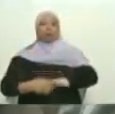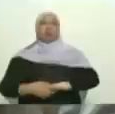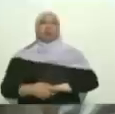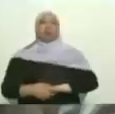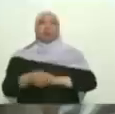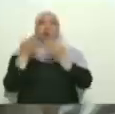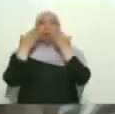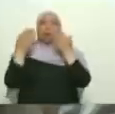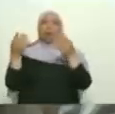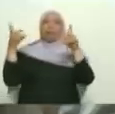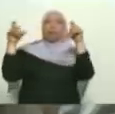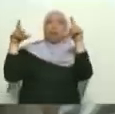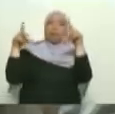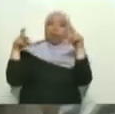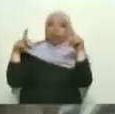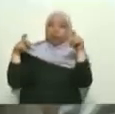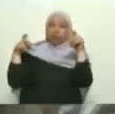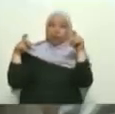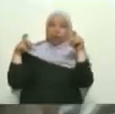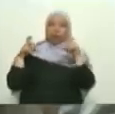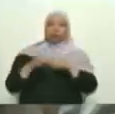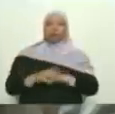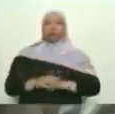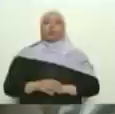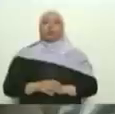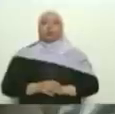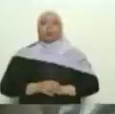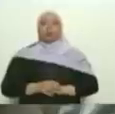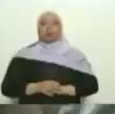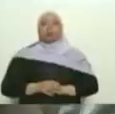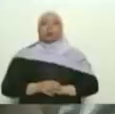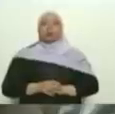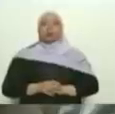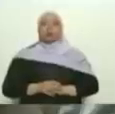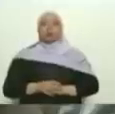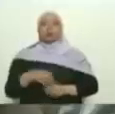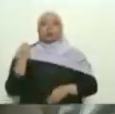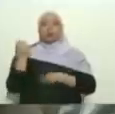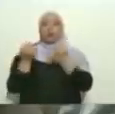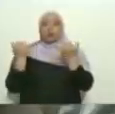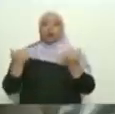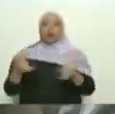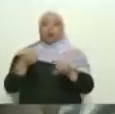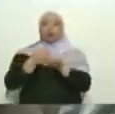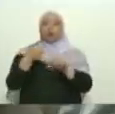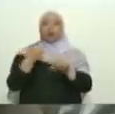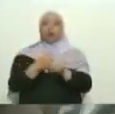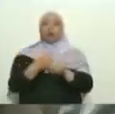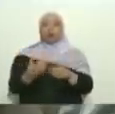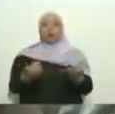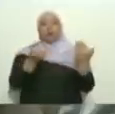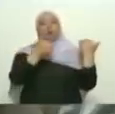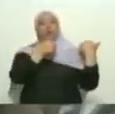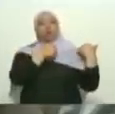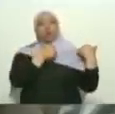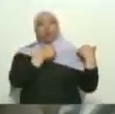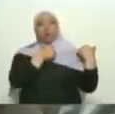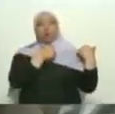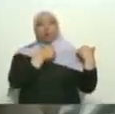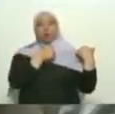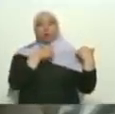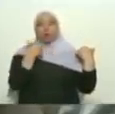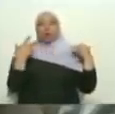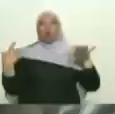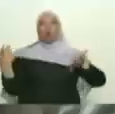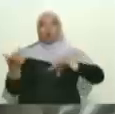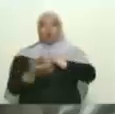Veamos unas imágenes de lo que supuestamente él refirió, este LL refirió iba a ser una